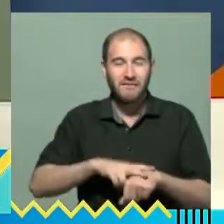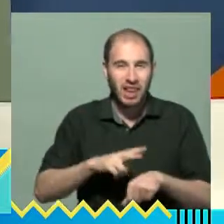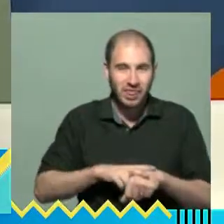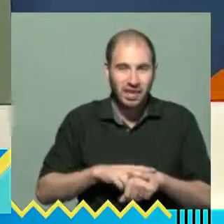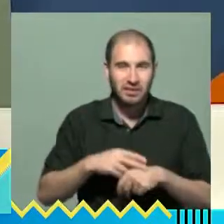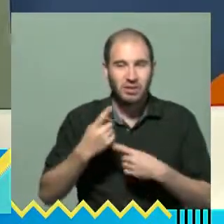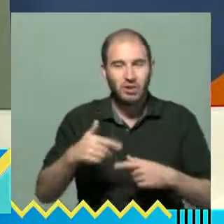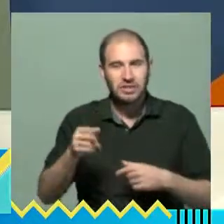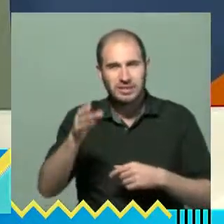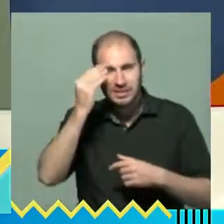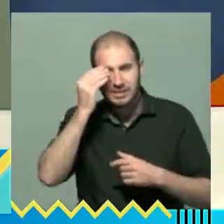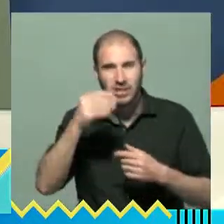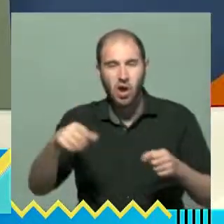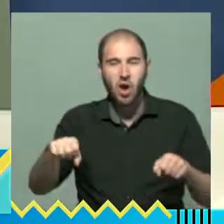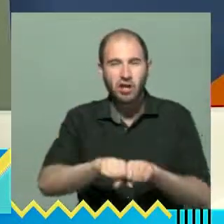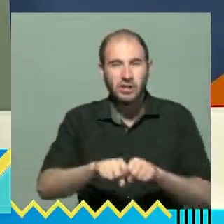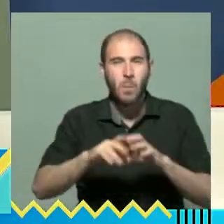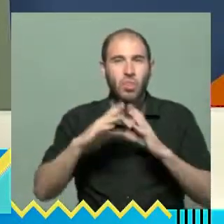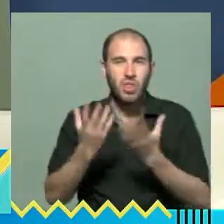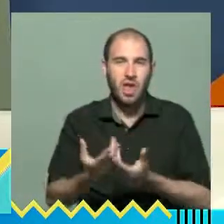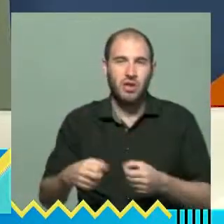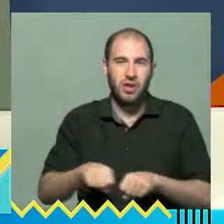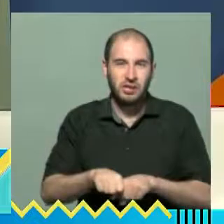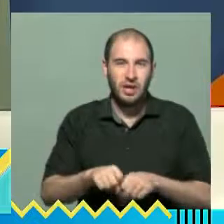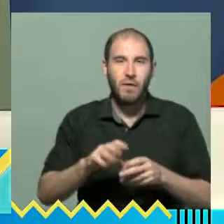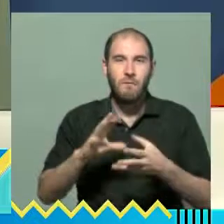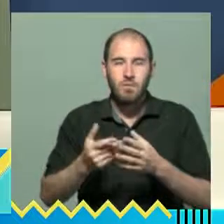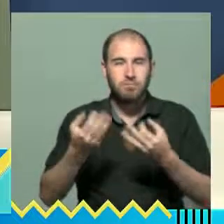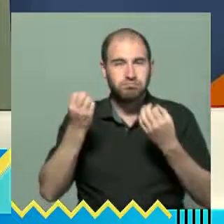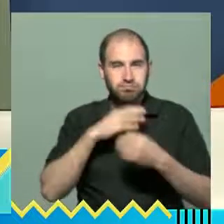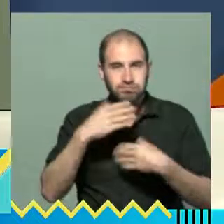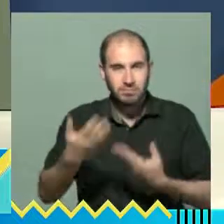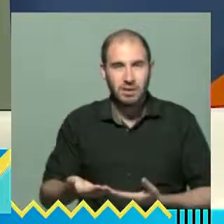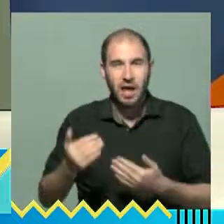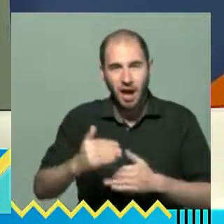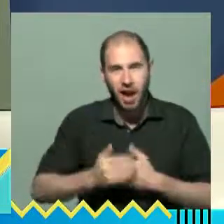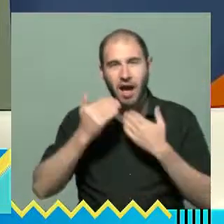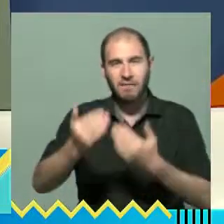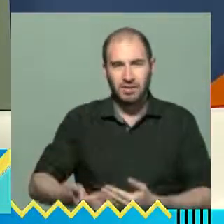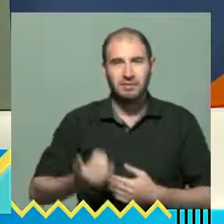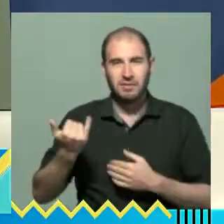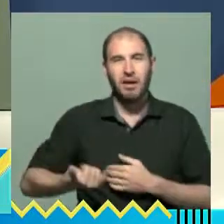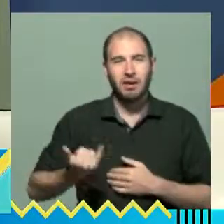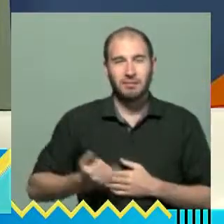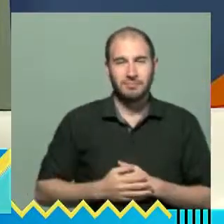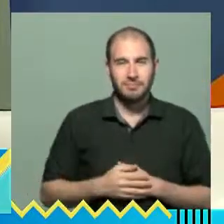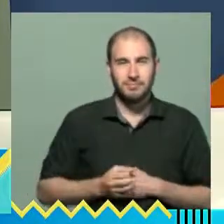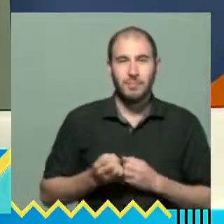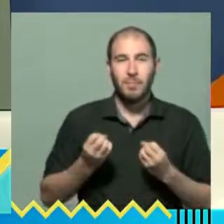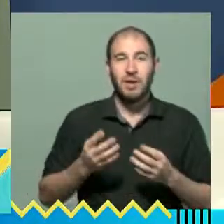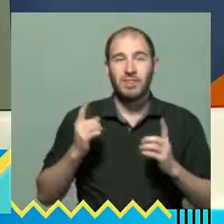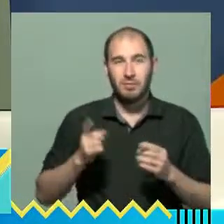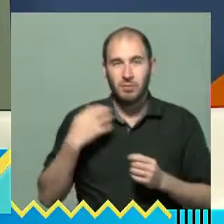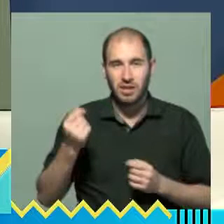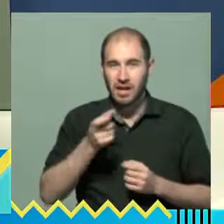para percibir y para conectarse con el mundo de una manera enriquecida. Y aquí tenemos un paso adelante, ¿sí? Porque también va a ser